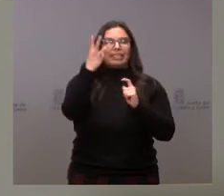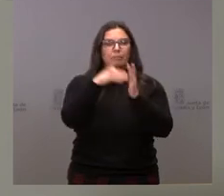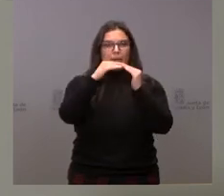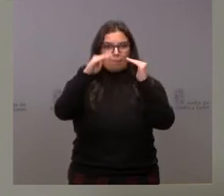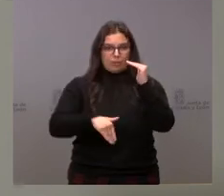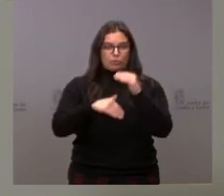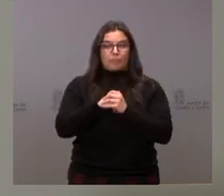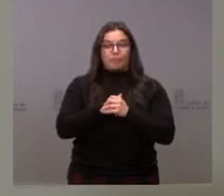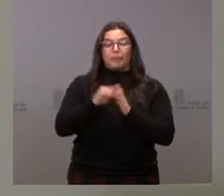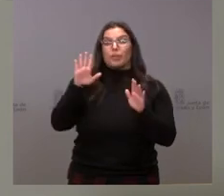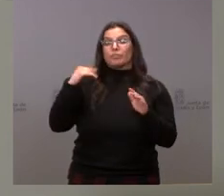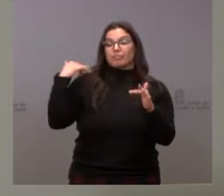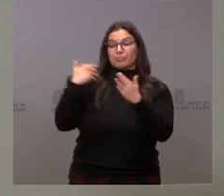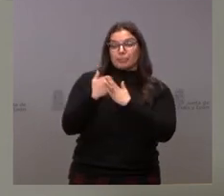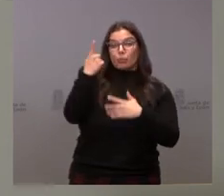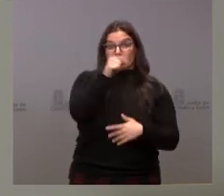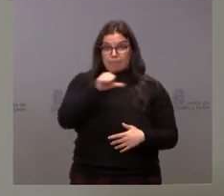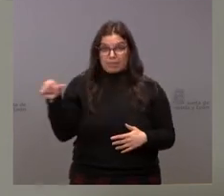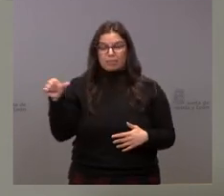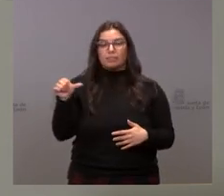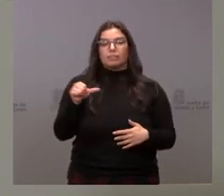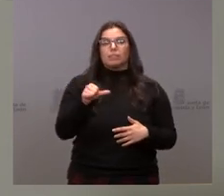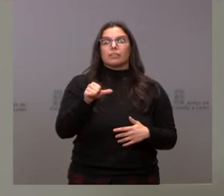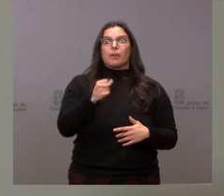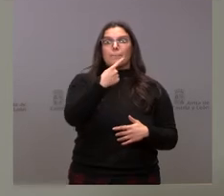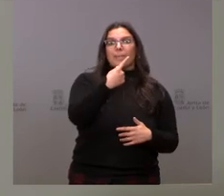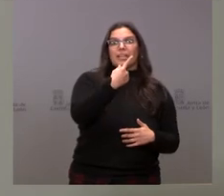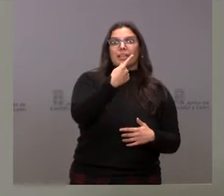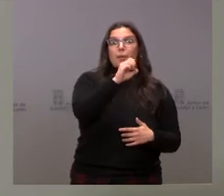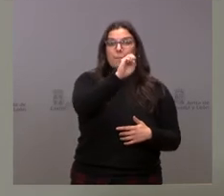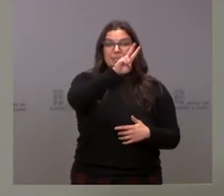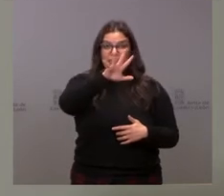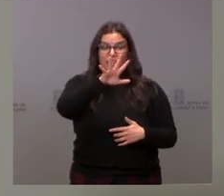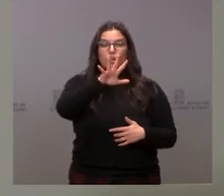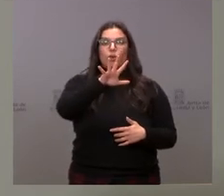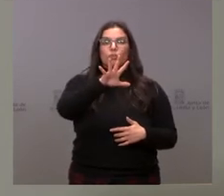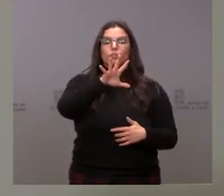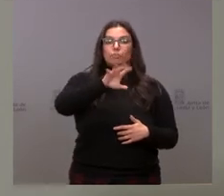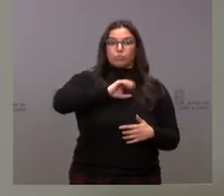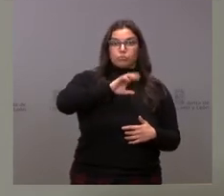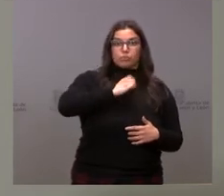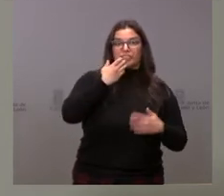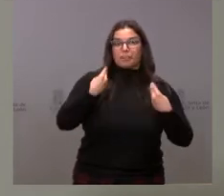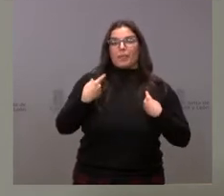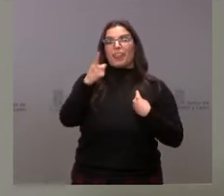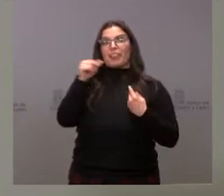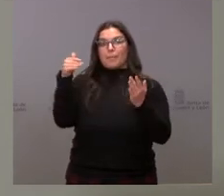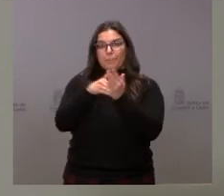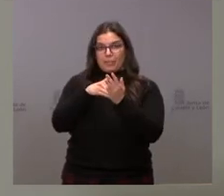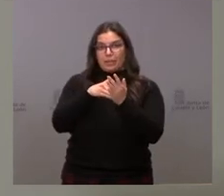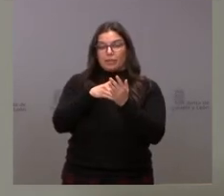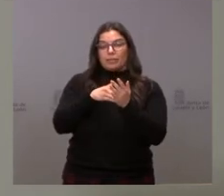incidencia acumulada siete días tenemos mil ciento mil 25 casos en 1.090 antes frente a los mil